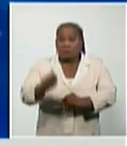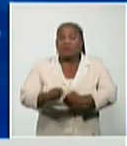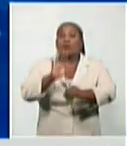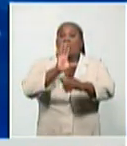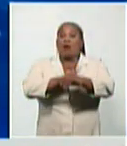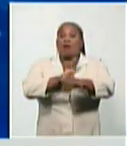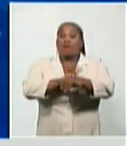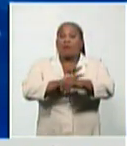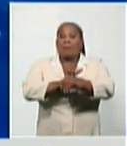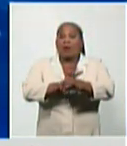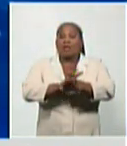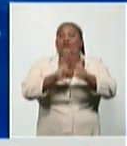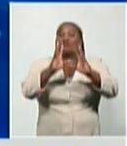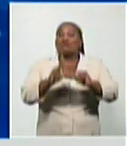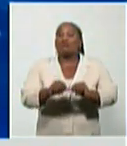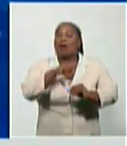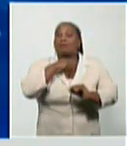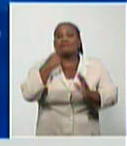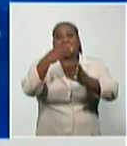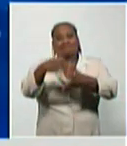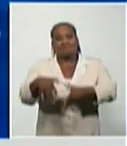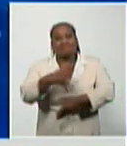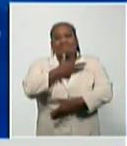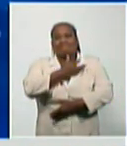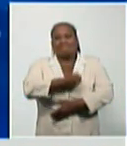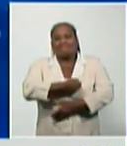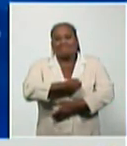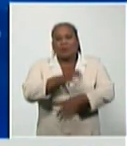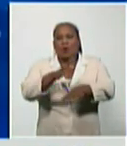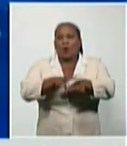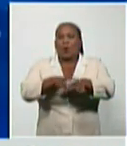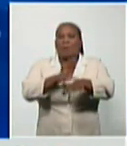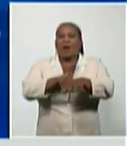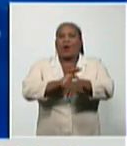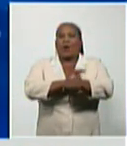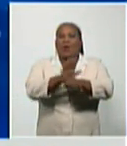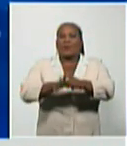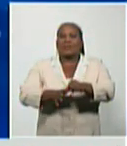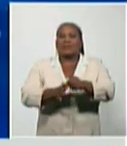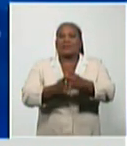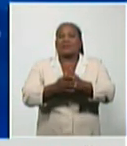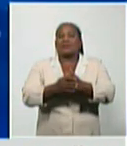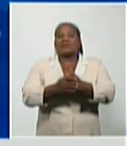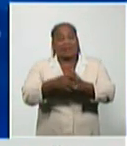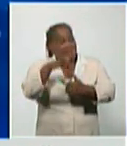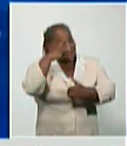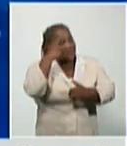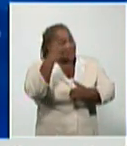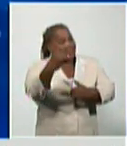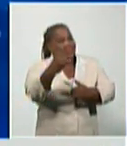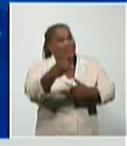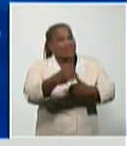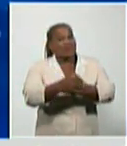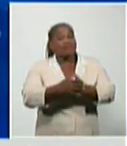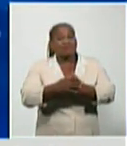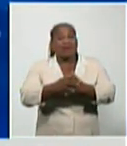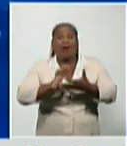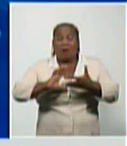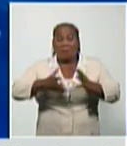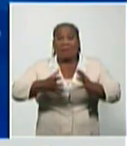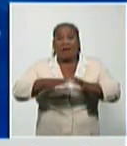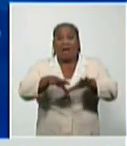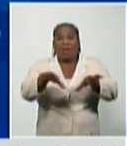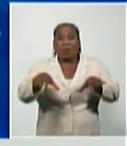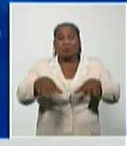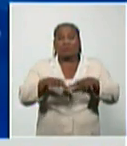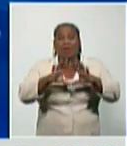total de fallecidos, lamentablemente a consecuencia de la enfermedad. Sí, Gisela, convulso, y las cosas que